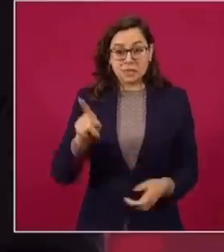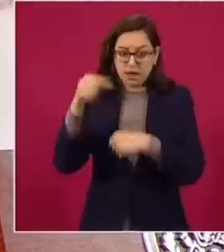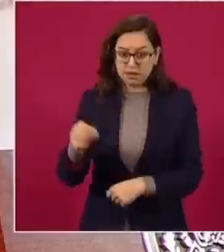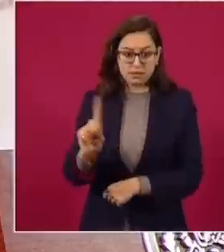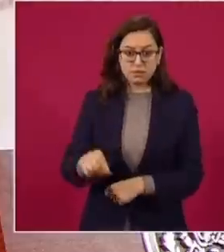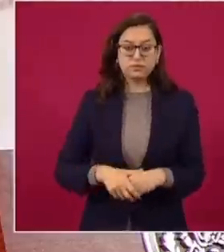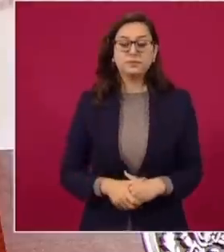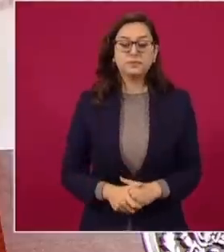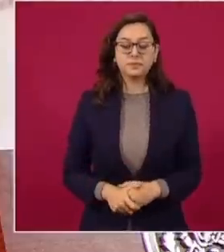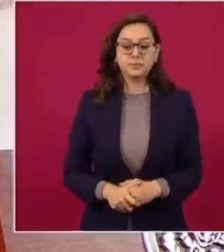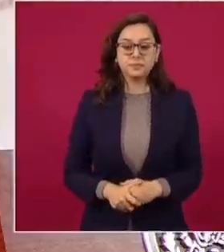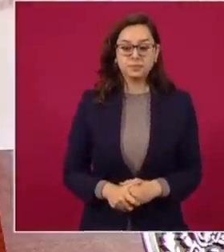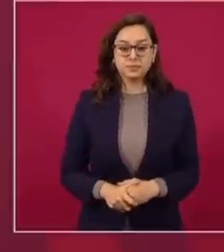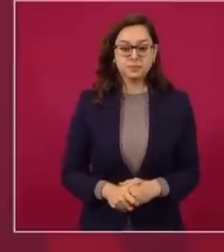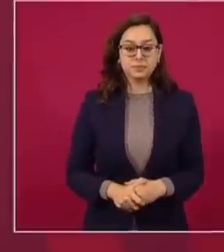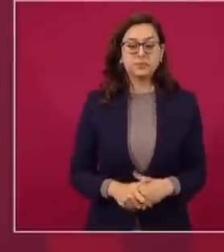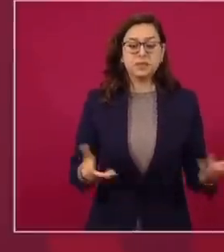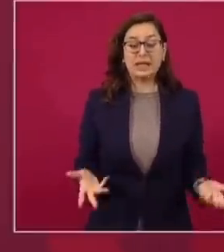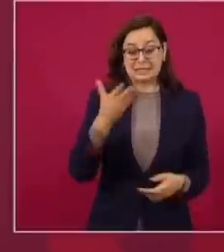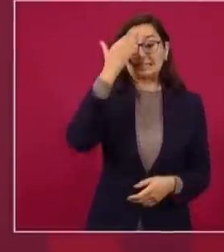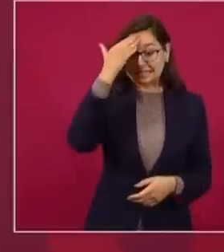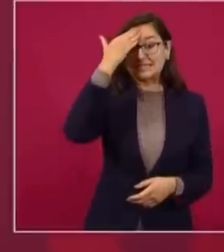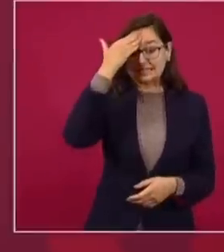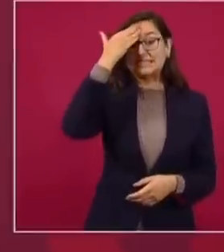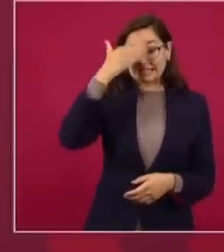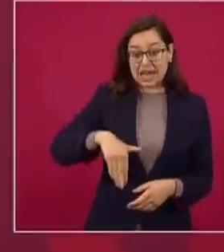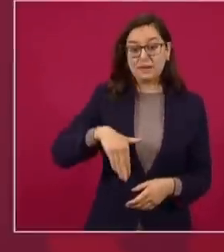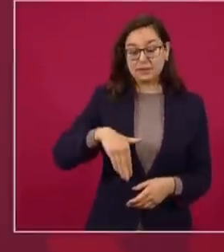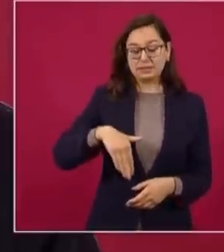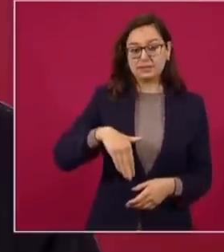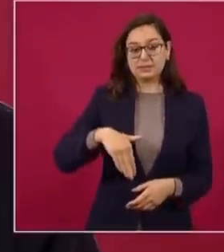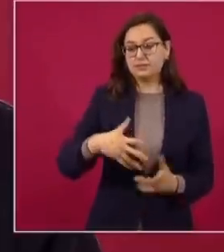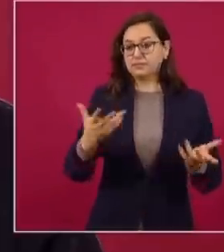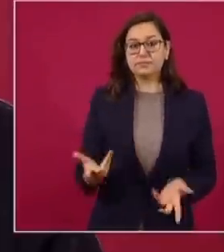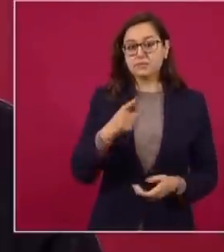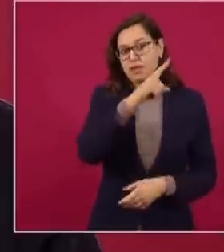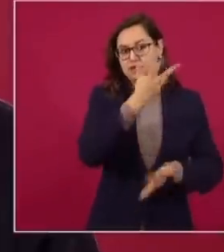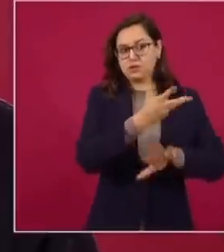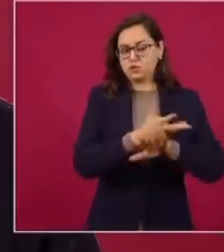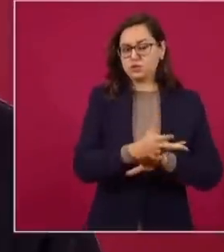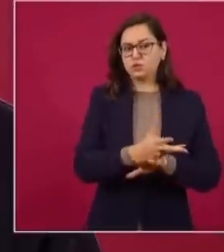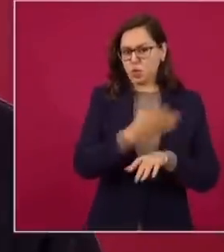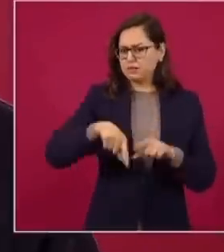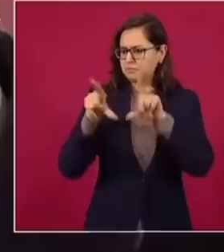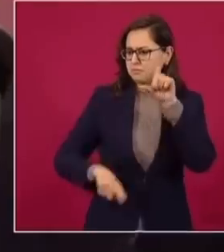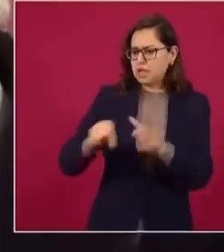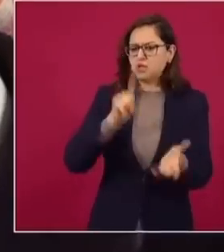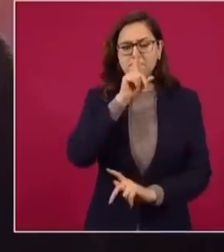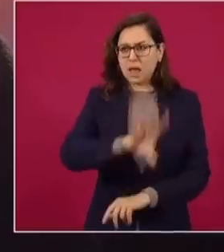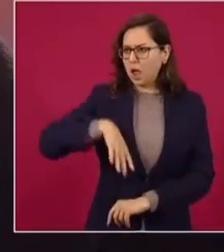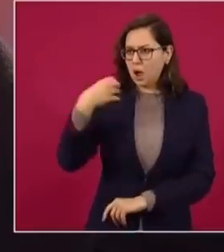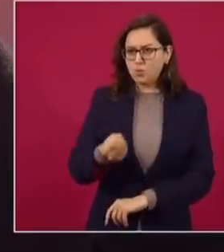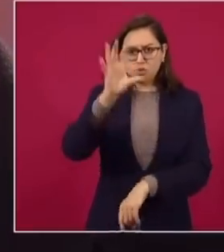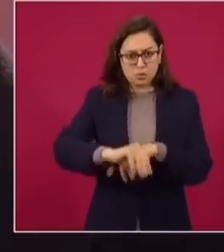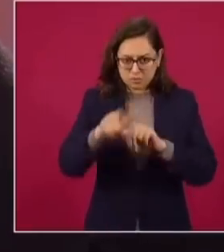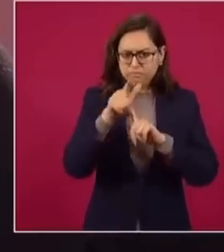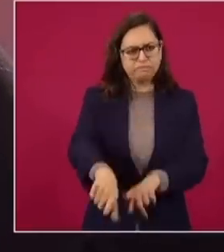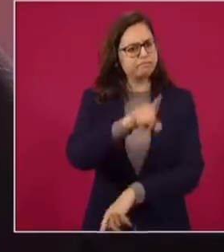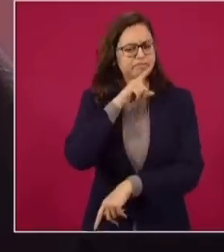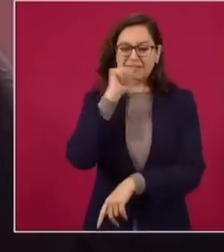otra parte. Entonces saben muy bien el gobierno de Estados Unidos que no se permite la corrupción, los abusos, y